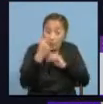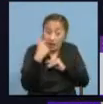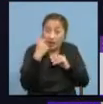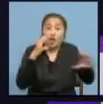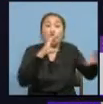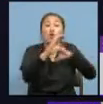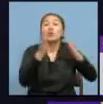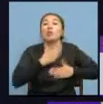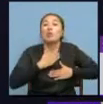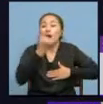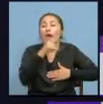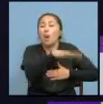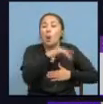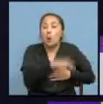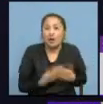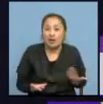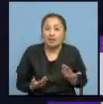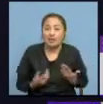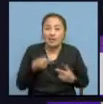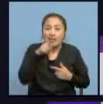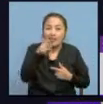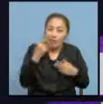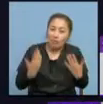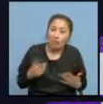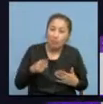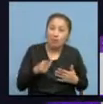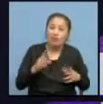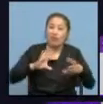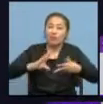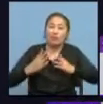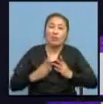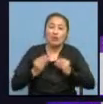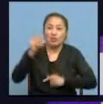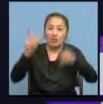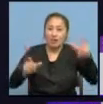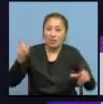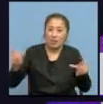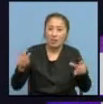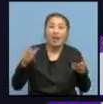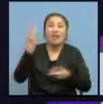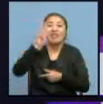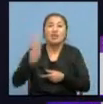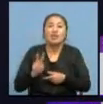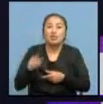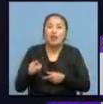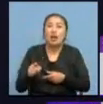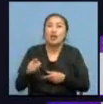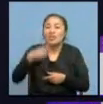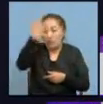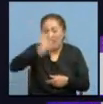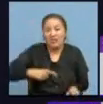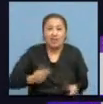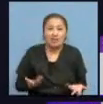comuniquen conmigo y acá hay lugar. Entonces creo que también esa es una cuestión humanitaria. Aquí la cuestión de Venezuela pasa por lo humano, pasa por la